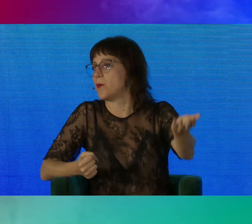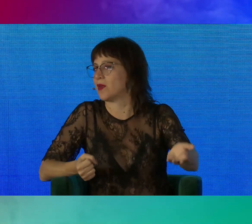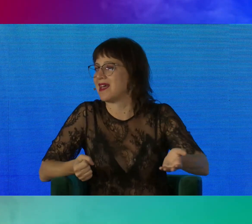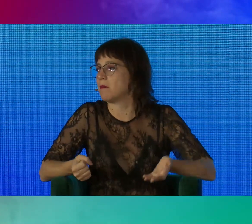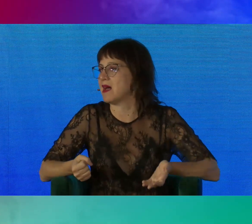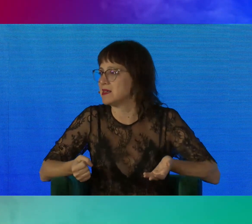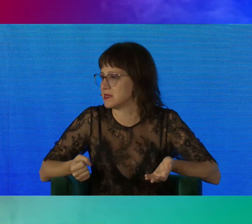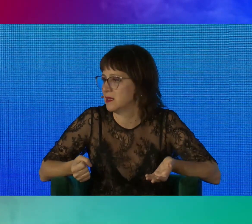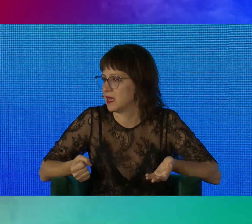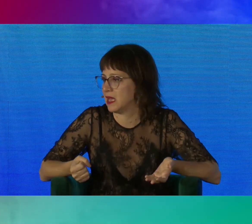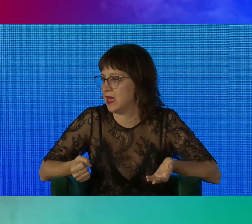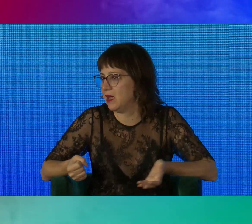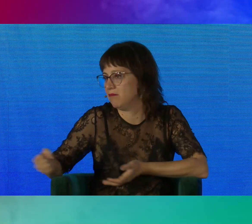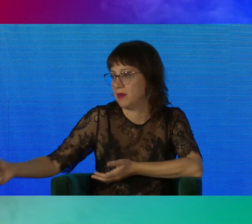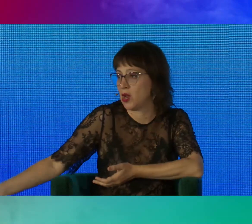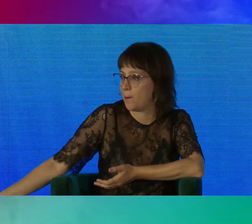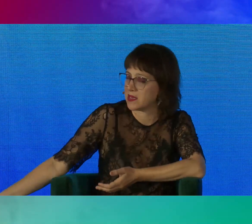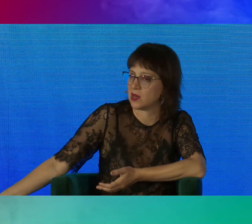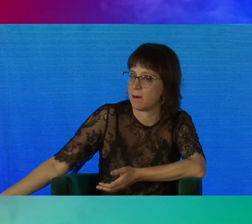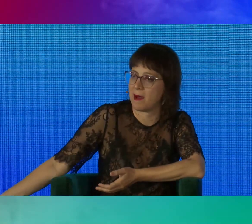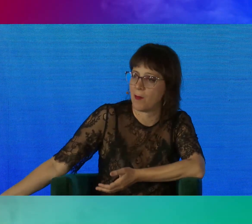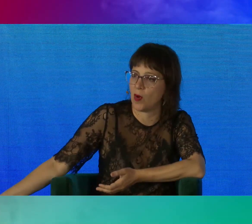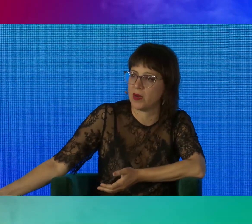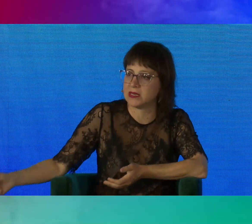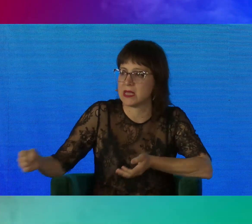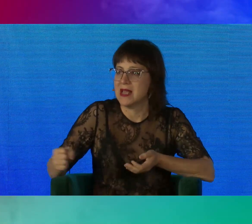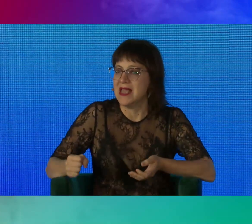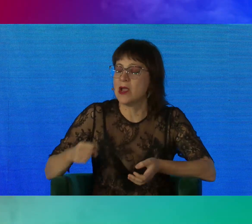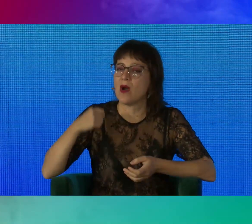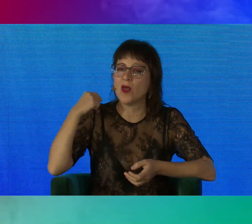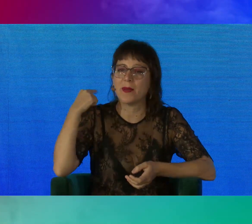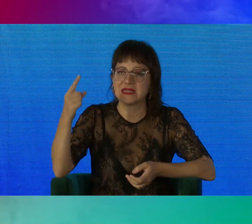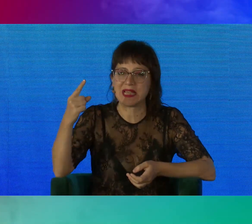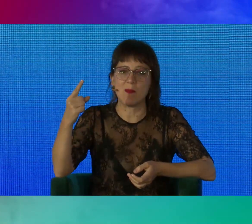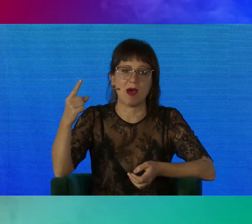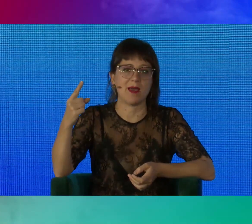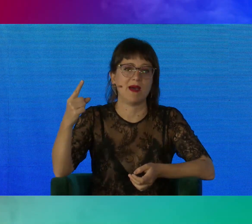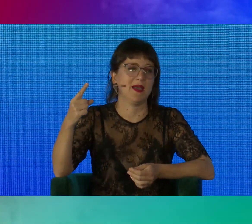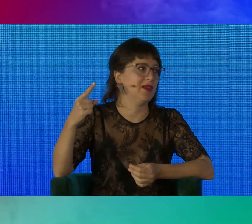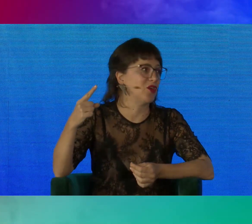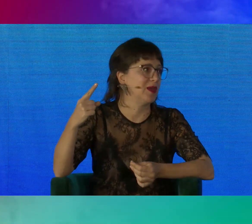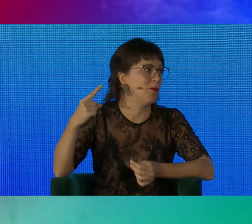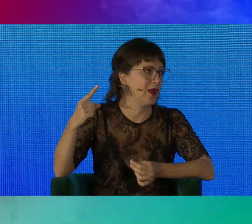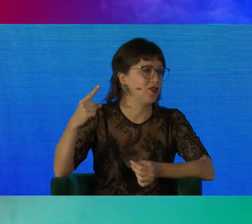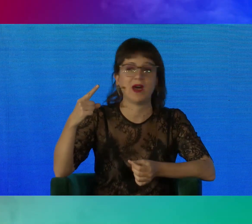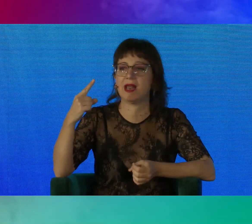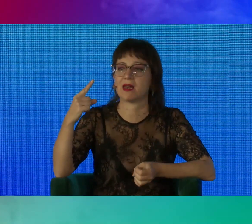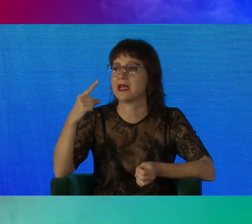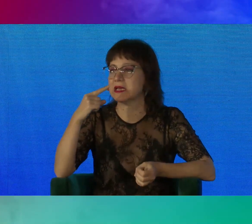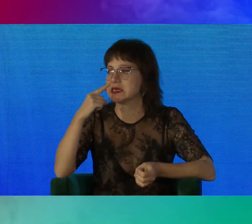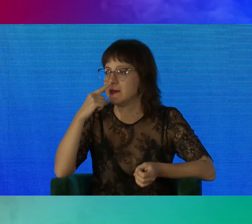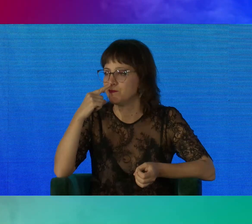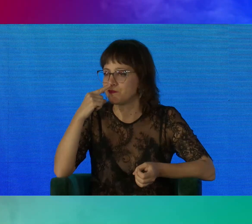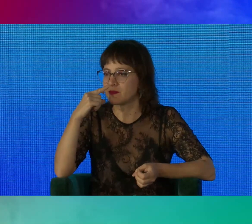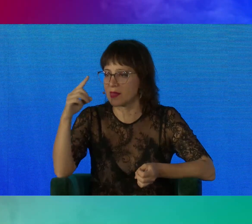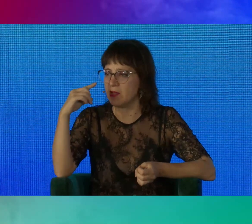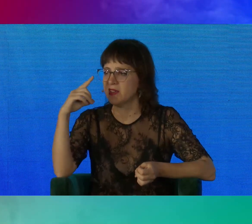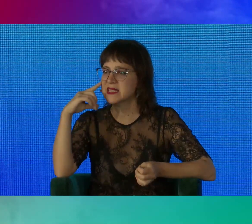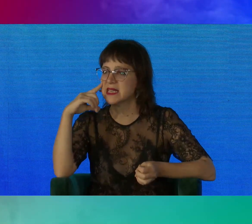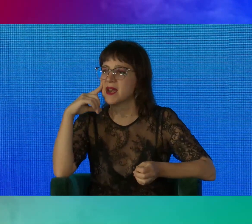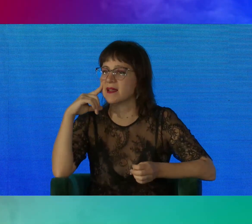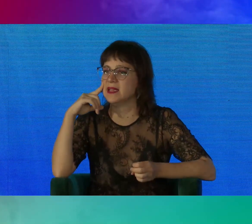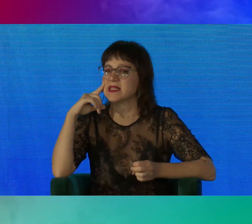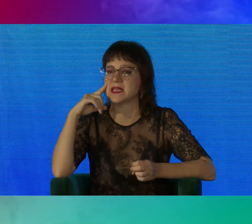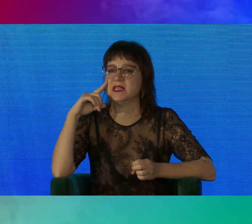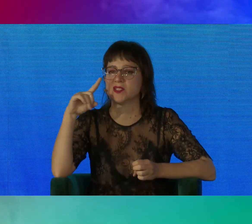incluso aportar más que las personas más pobres. Y cuando pensamos además en estos impuestos a la riqueza,